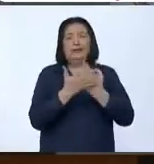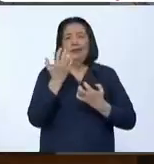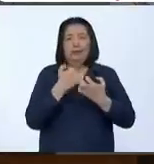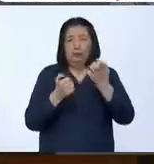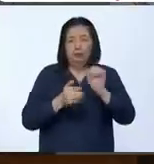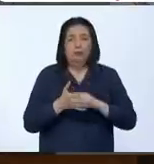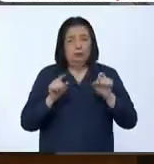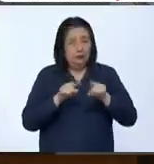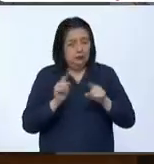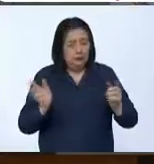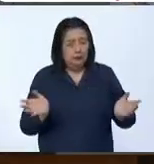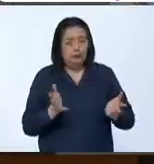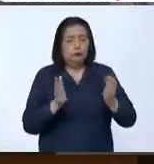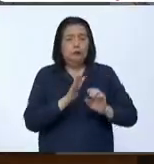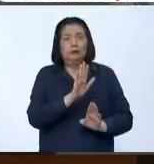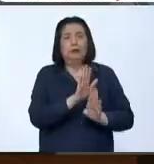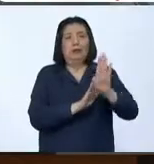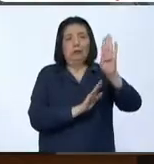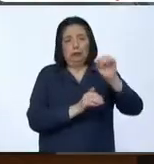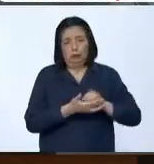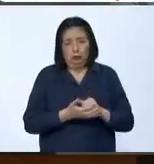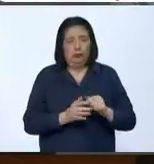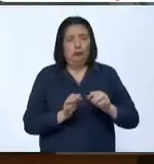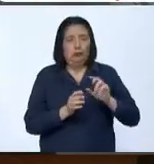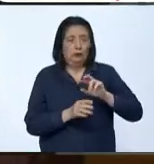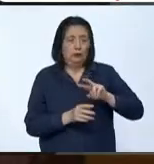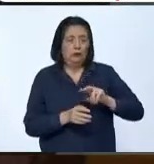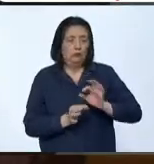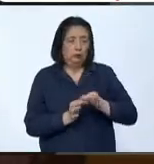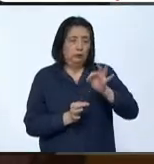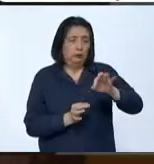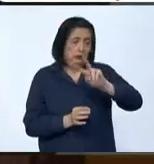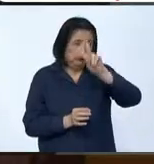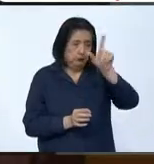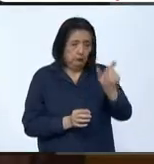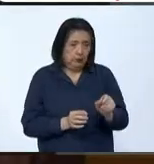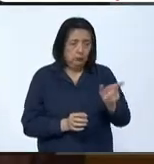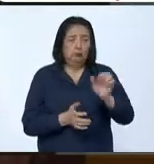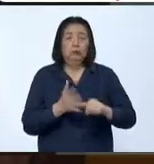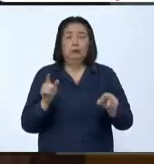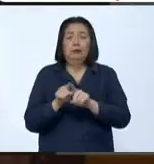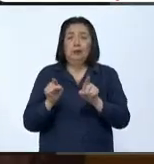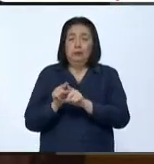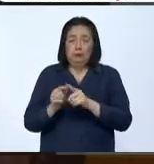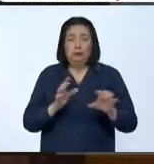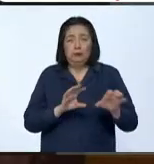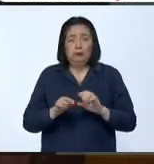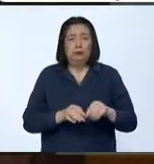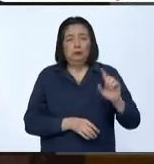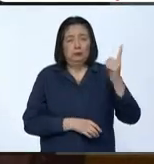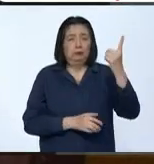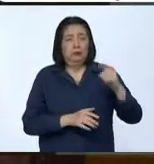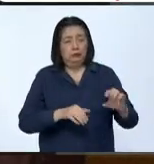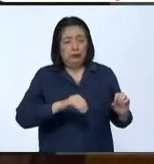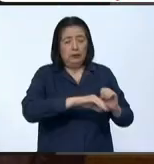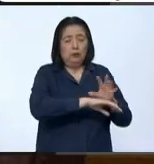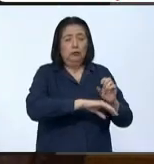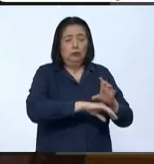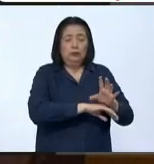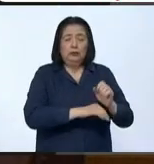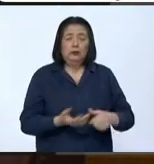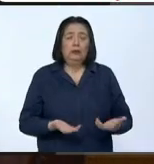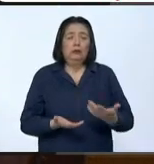y el impulso del desarrollo descentralizado además hemos realizado el primer consejo de estado